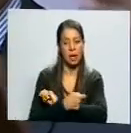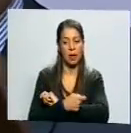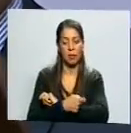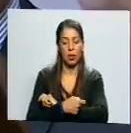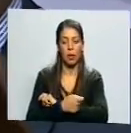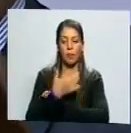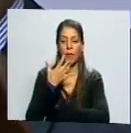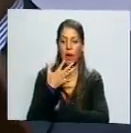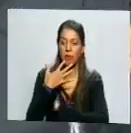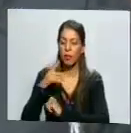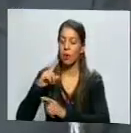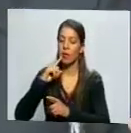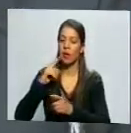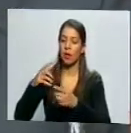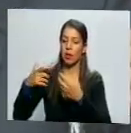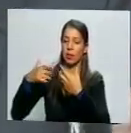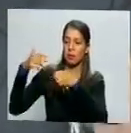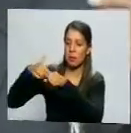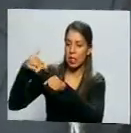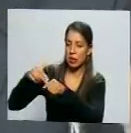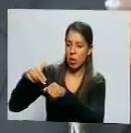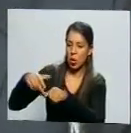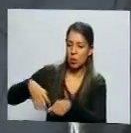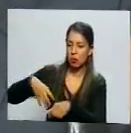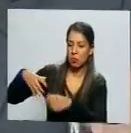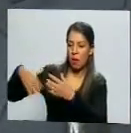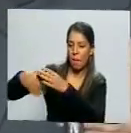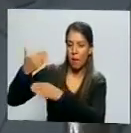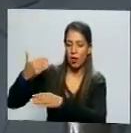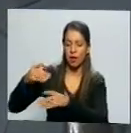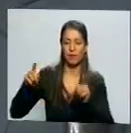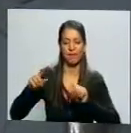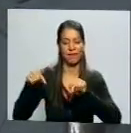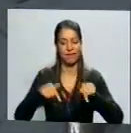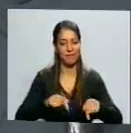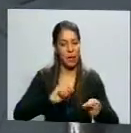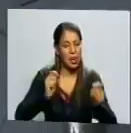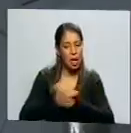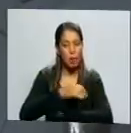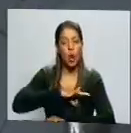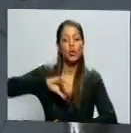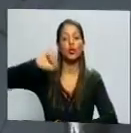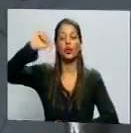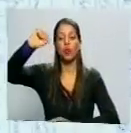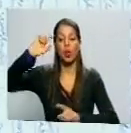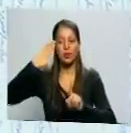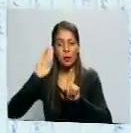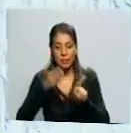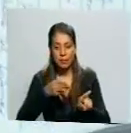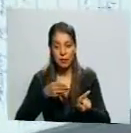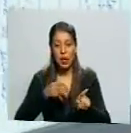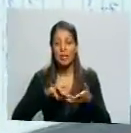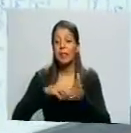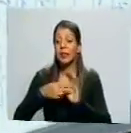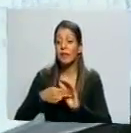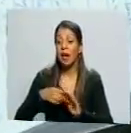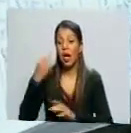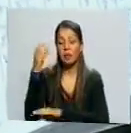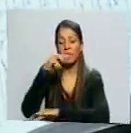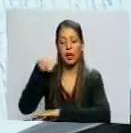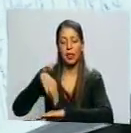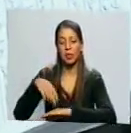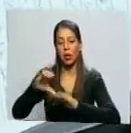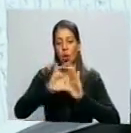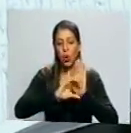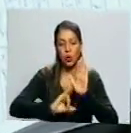la cultura capitalista al modelo de producción socialista. Bueno, llegó la hora de que nuestra Asamblea Nacional